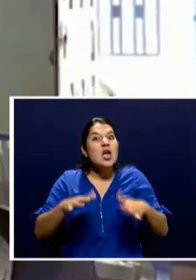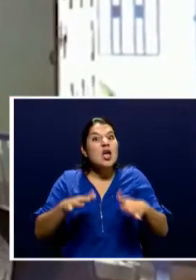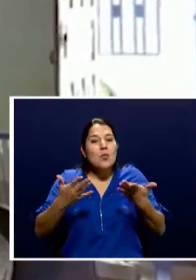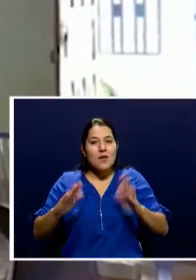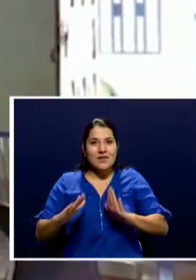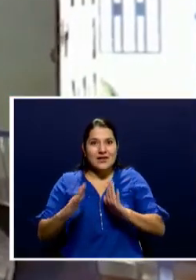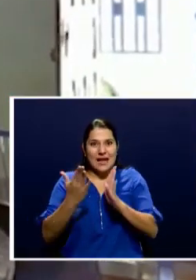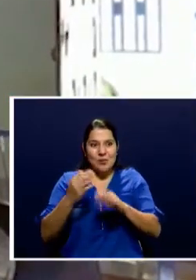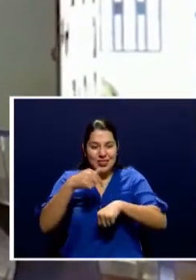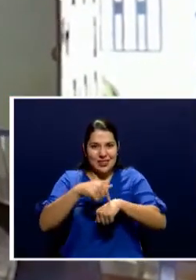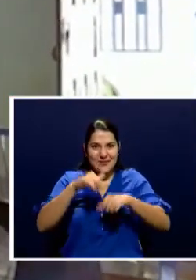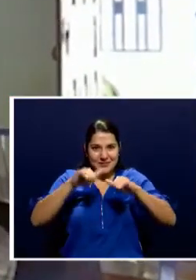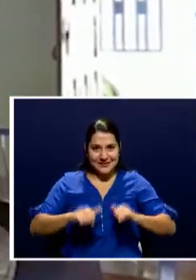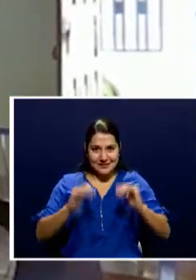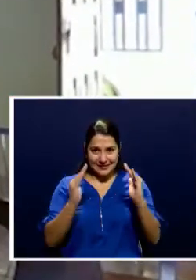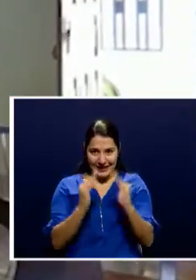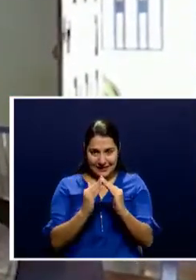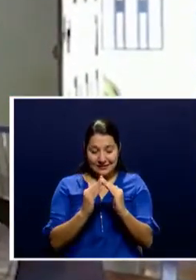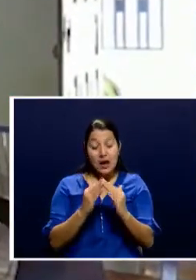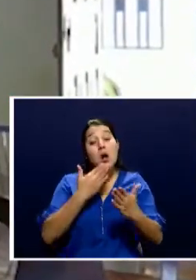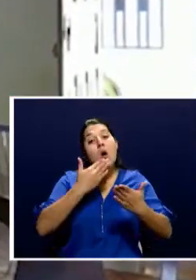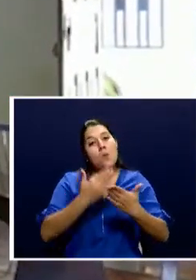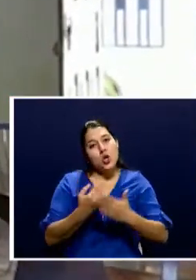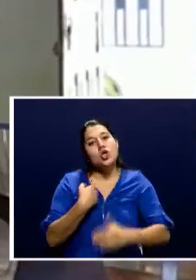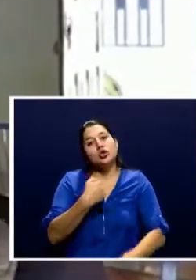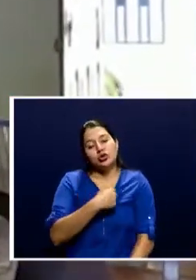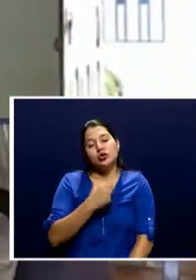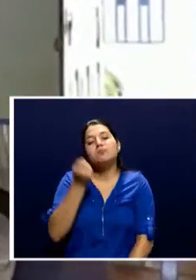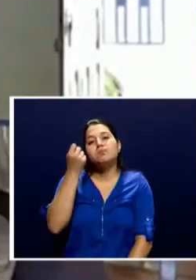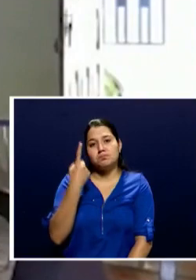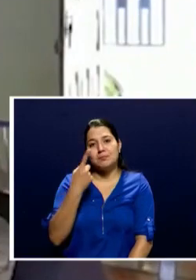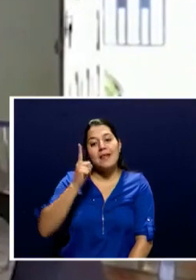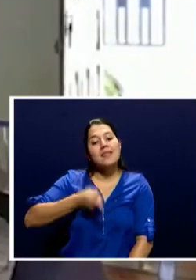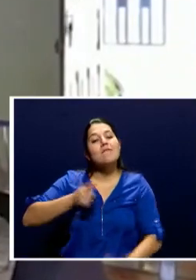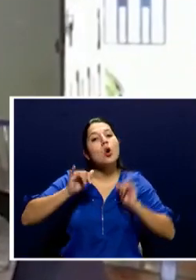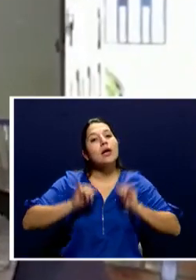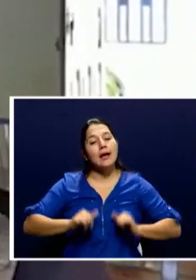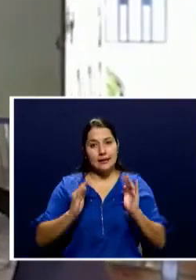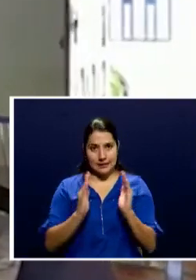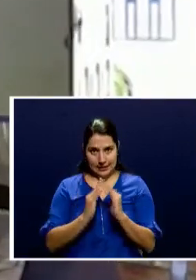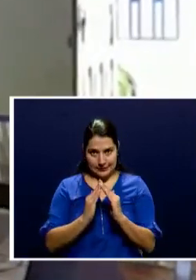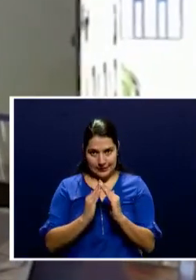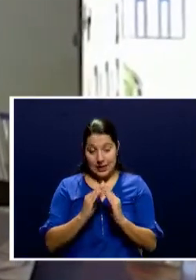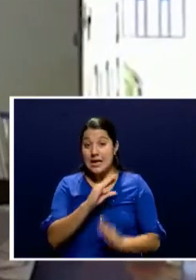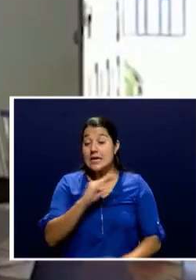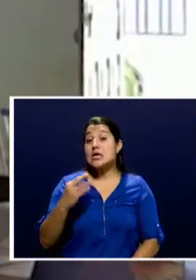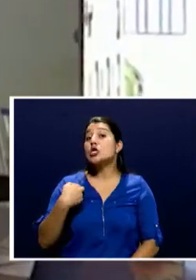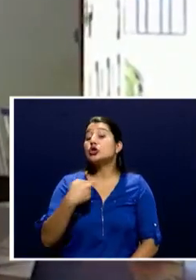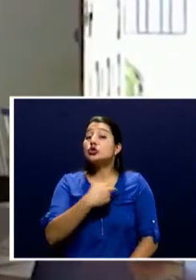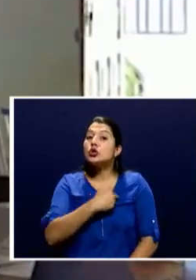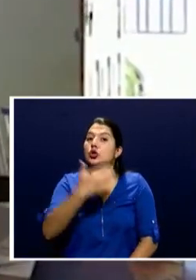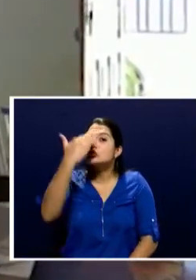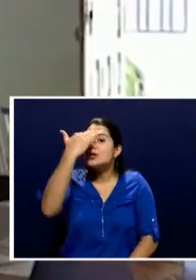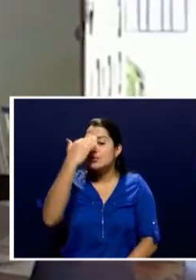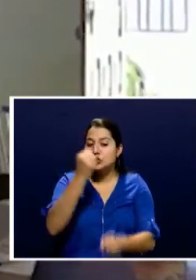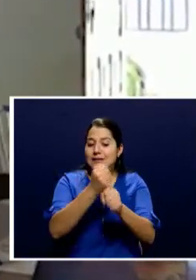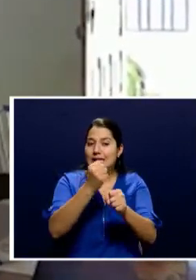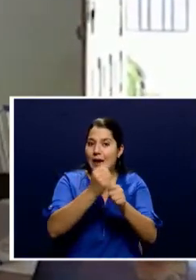cuarentena? Bueno, estamos conscientes que tenemos que quedarnos en casa y sabemos de que los funcionarios de